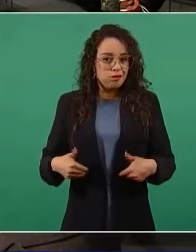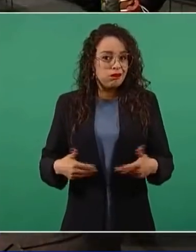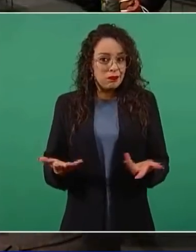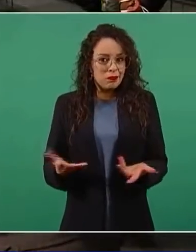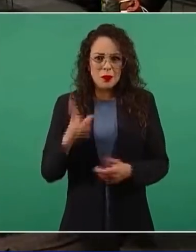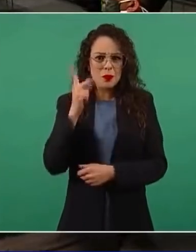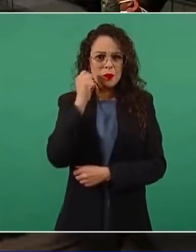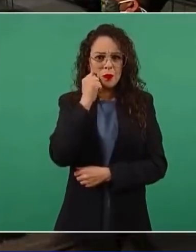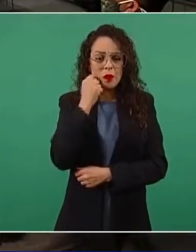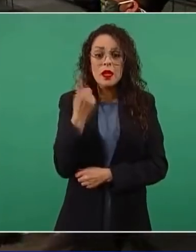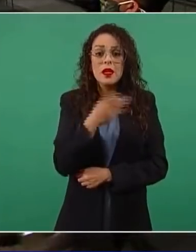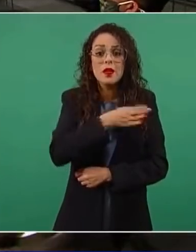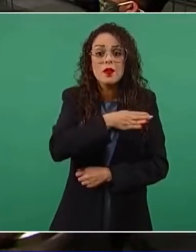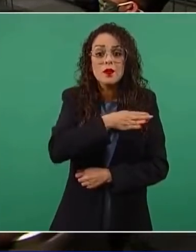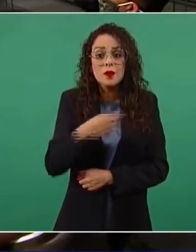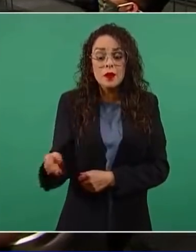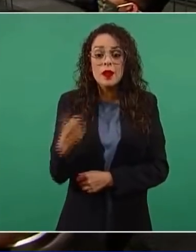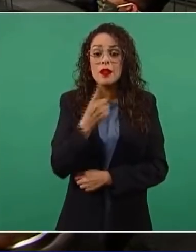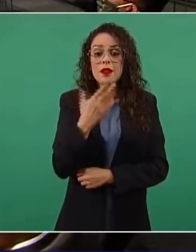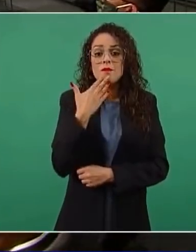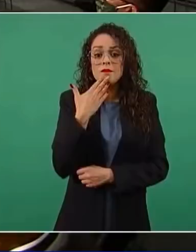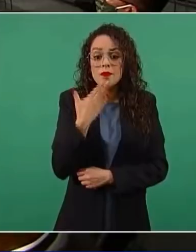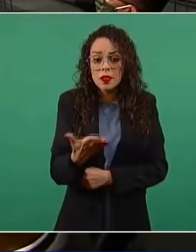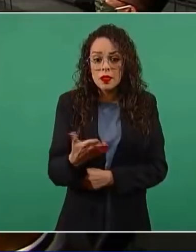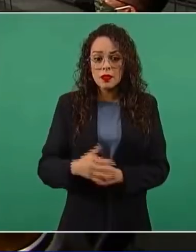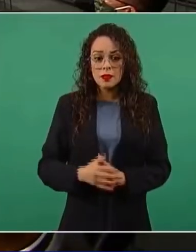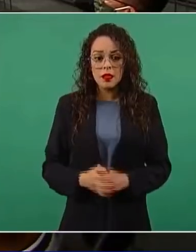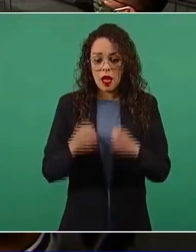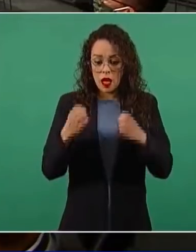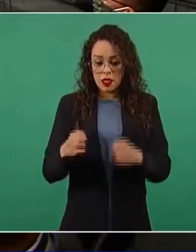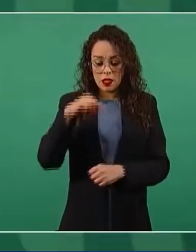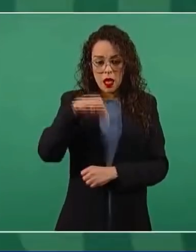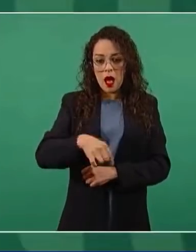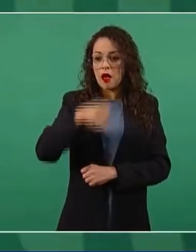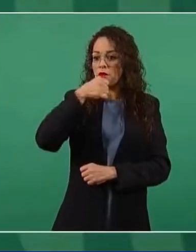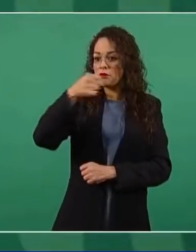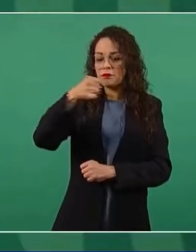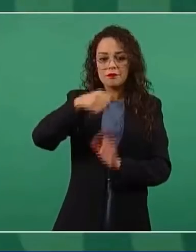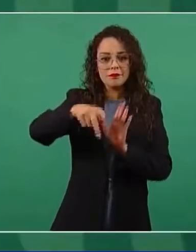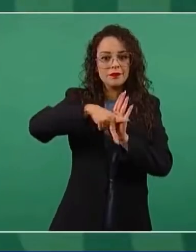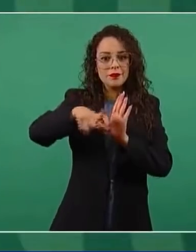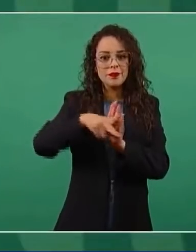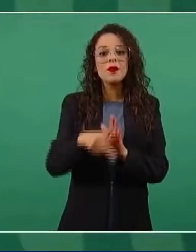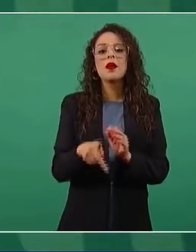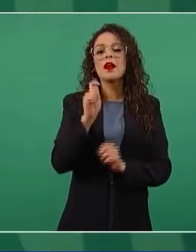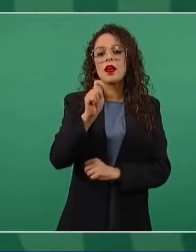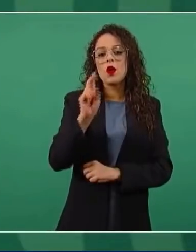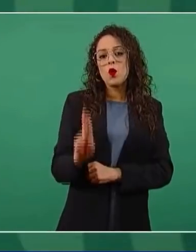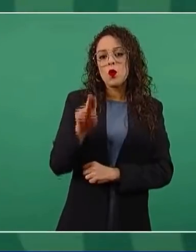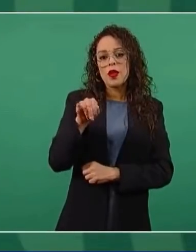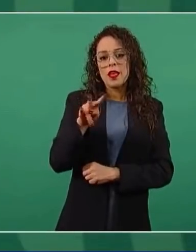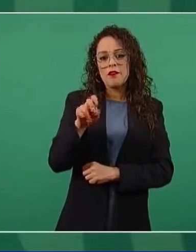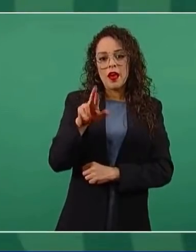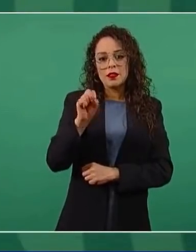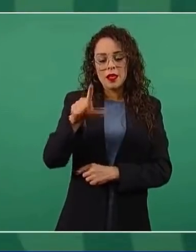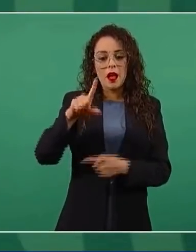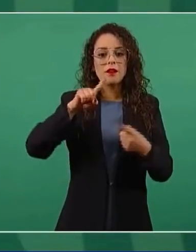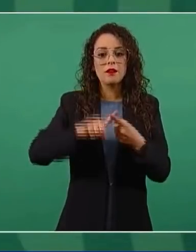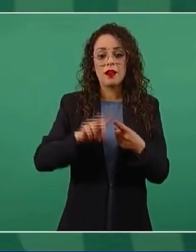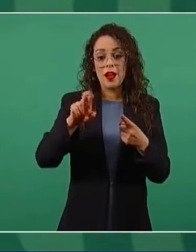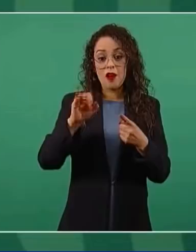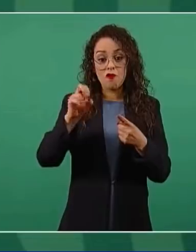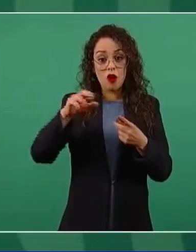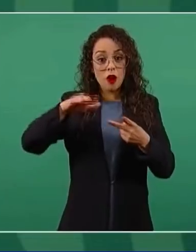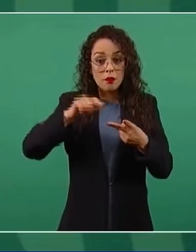Qué bien que está aquí el reportero del Universal y que viene el reportero del Reforma